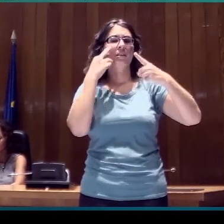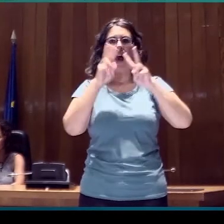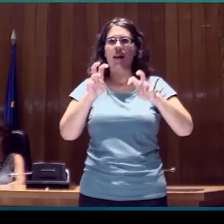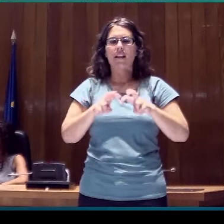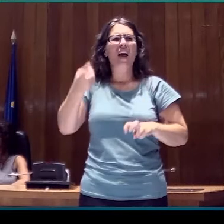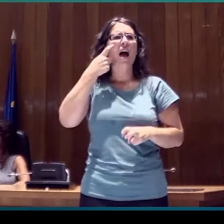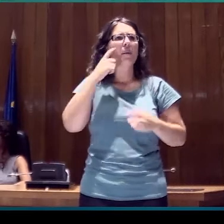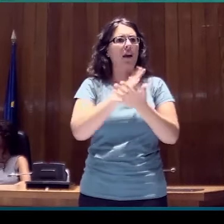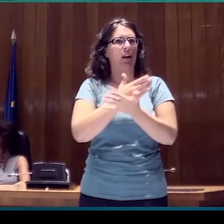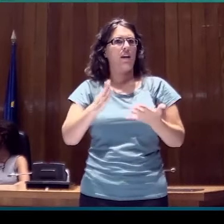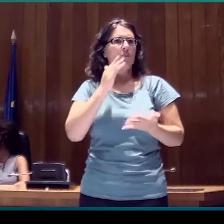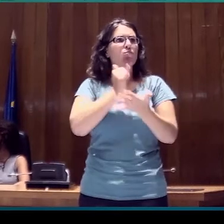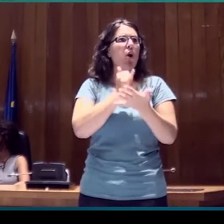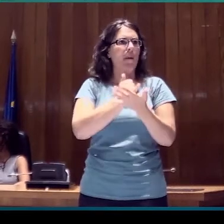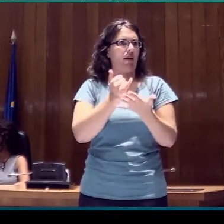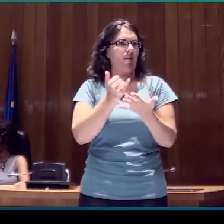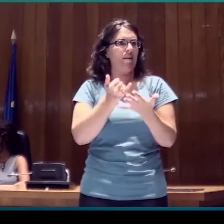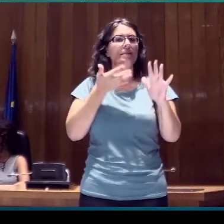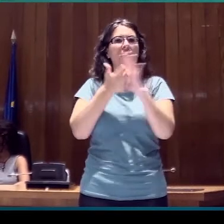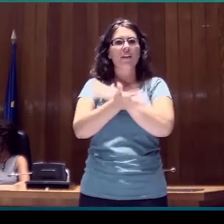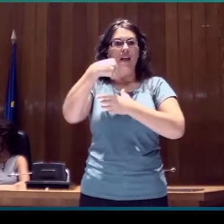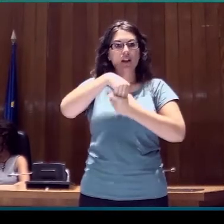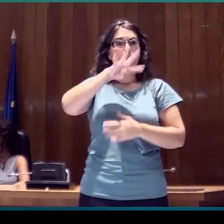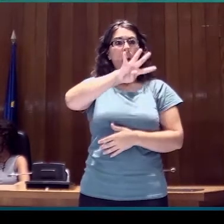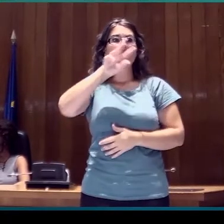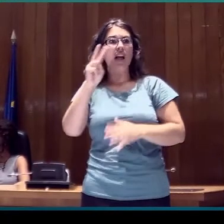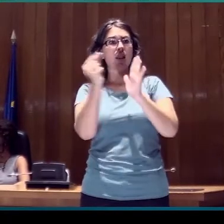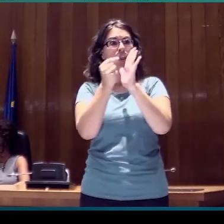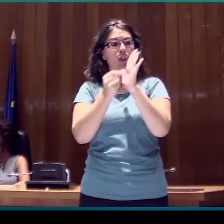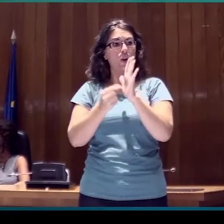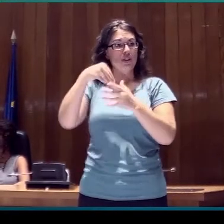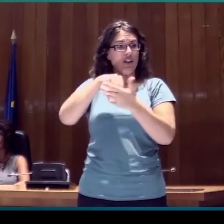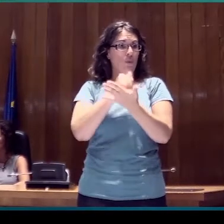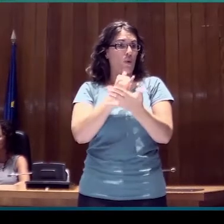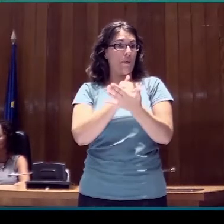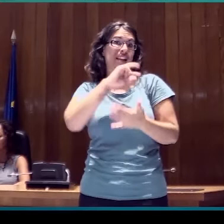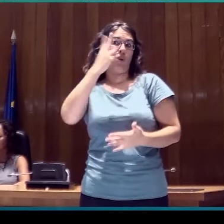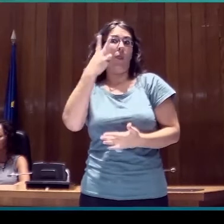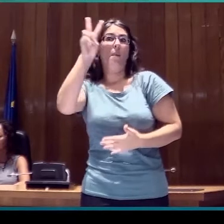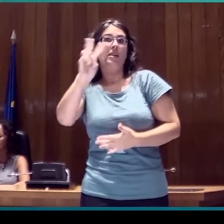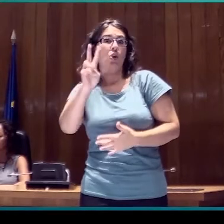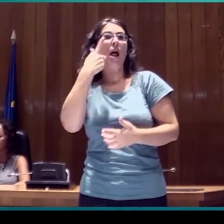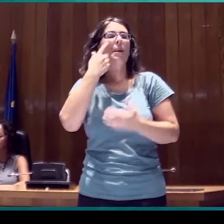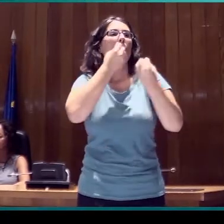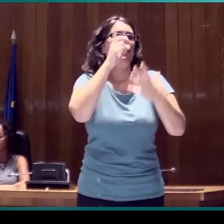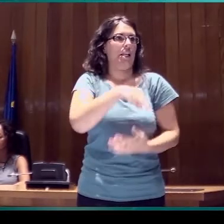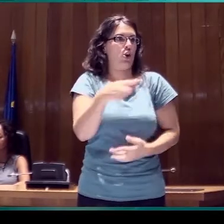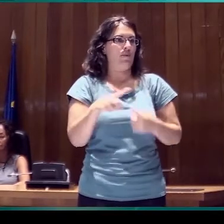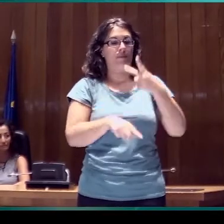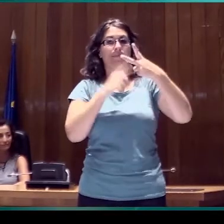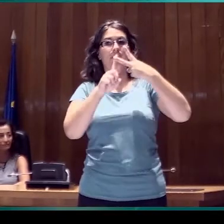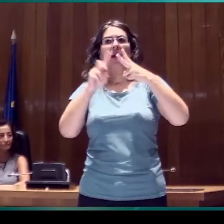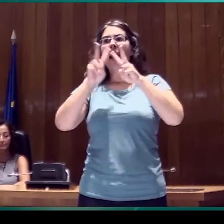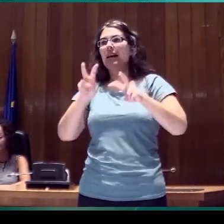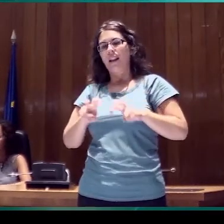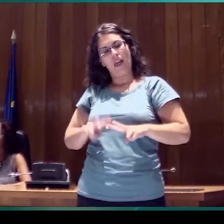discriminativa de la prueba en conjunto, es decir, de los 42 ítems que componen la prueba de esta segunda versión. El segundo objetivo era analizar la validez